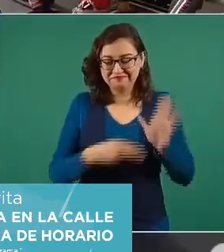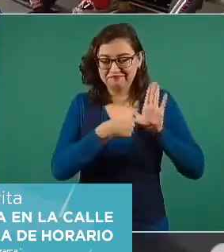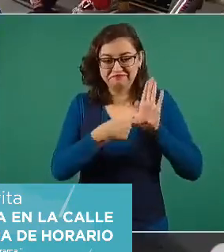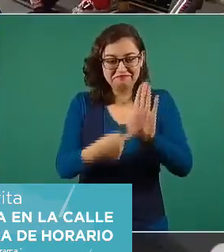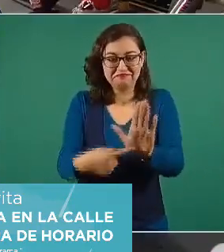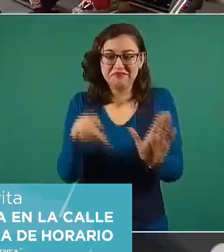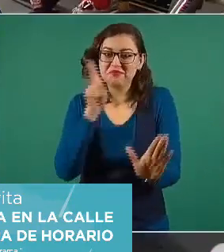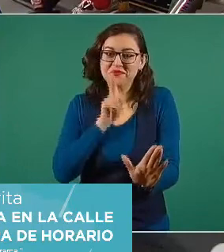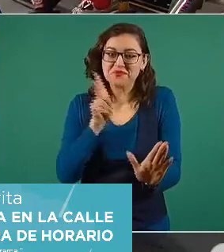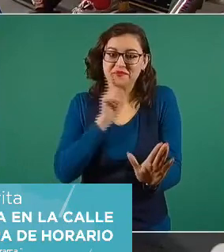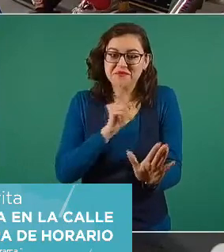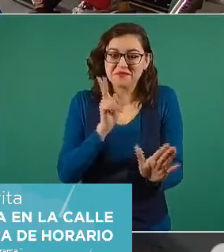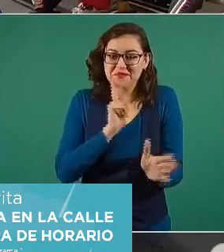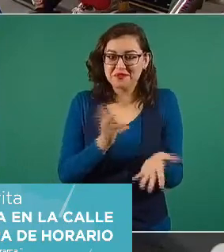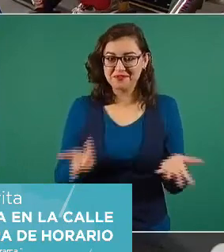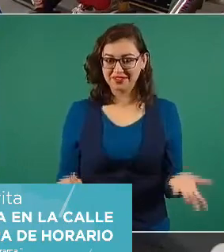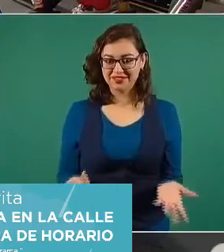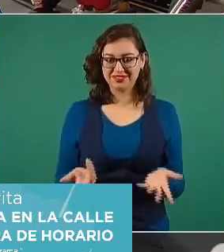podemos